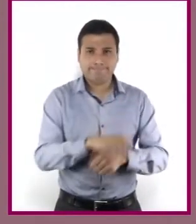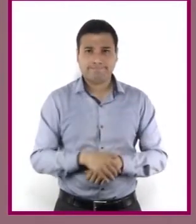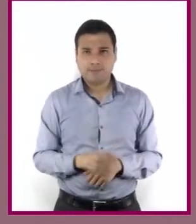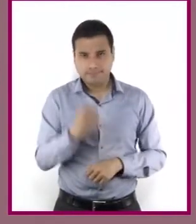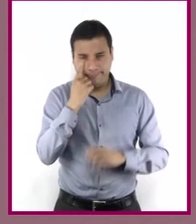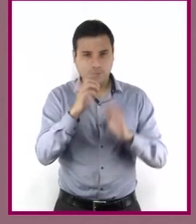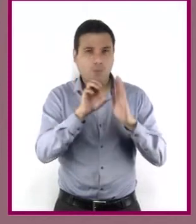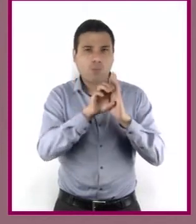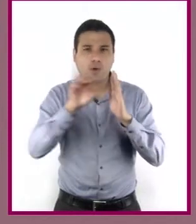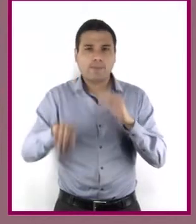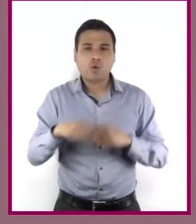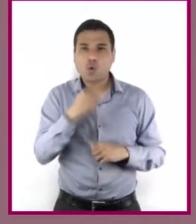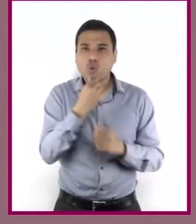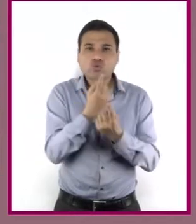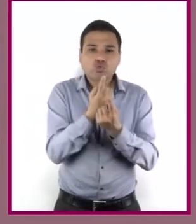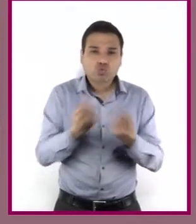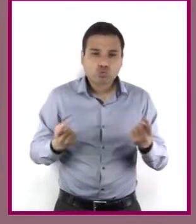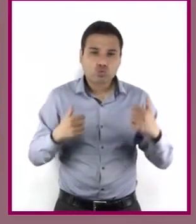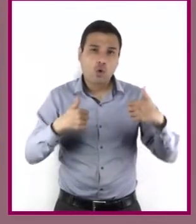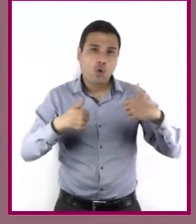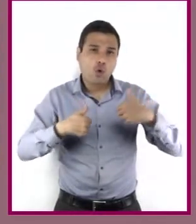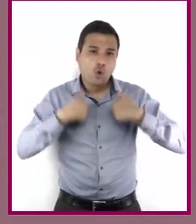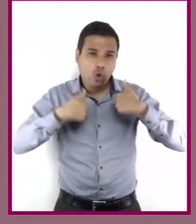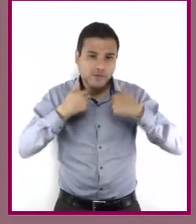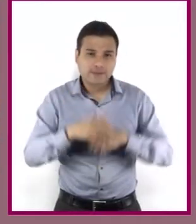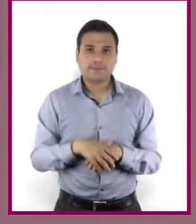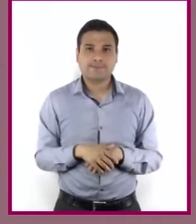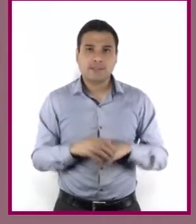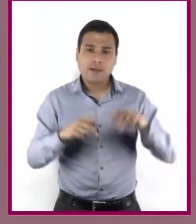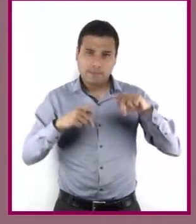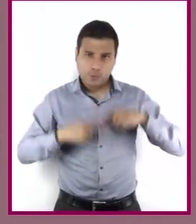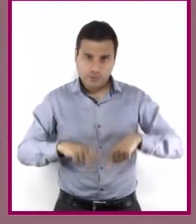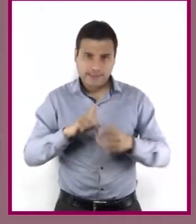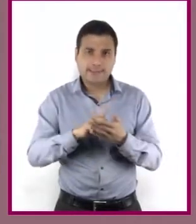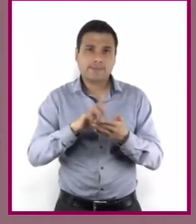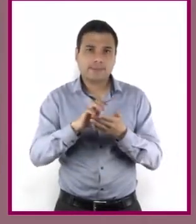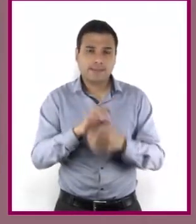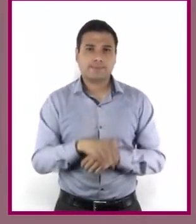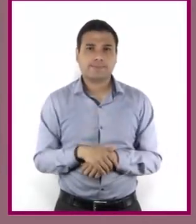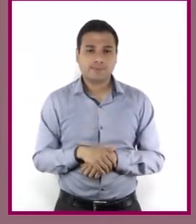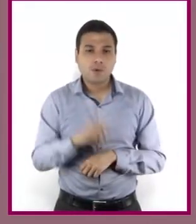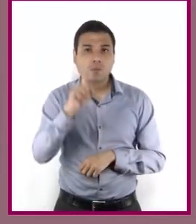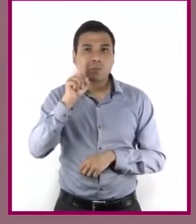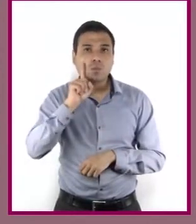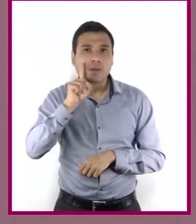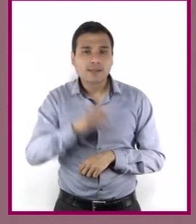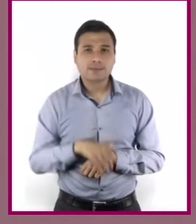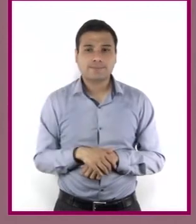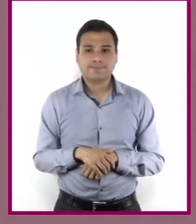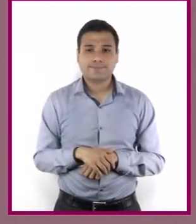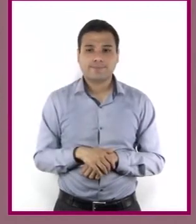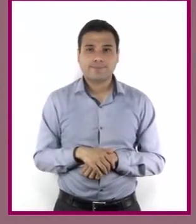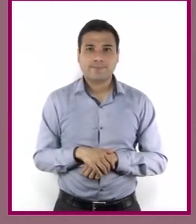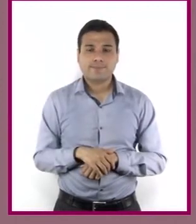las niñas, niños y adolescentes, las personas con discapacidad, las mujeres, los